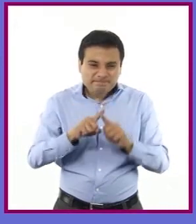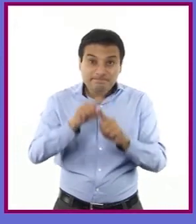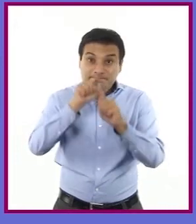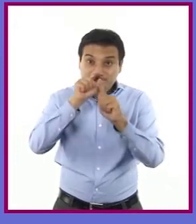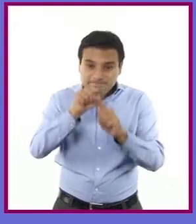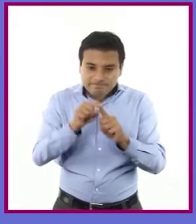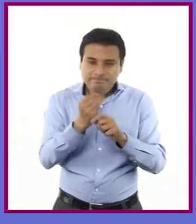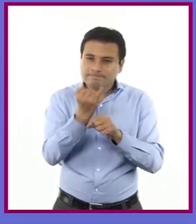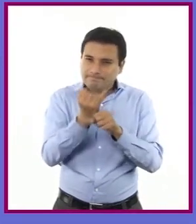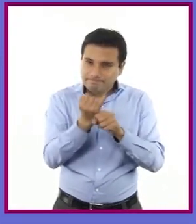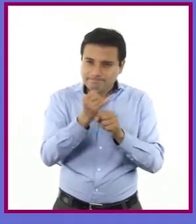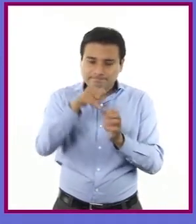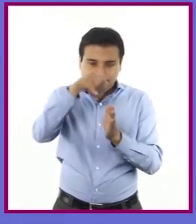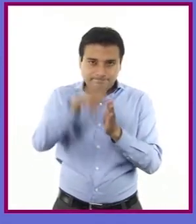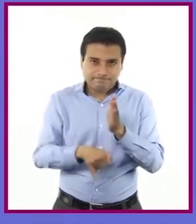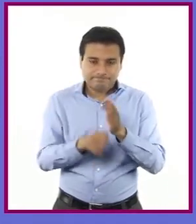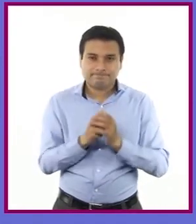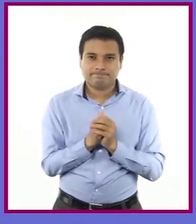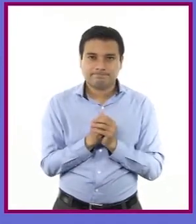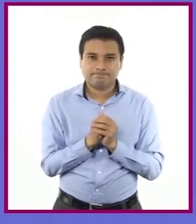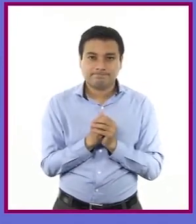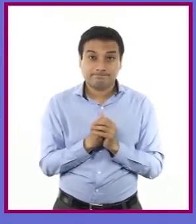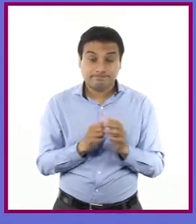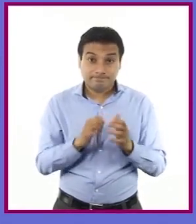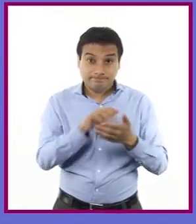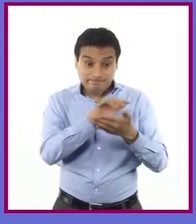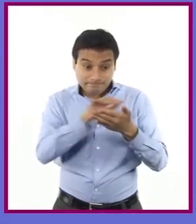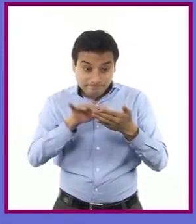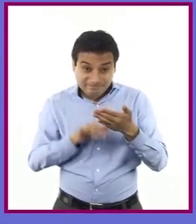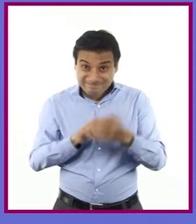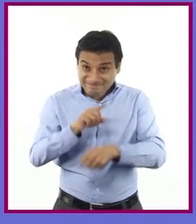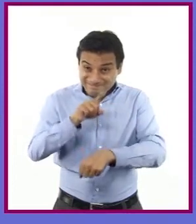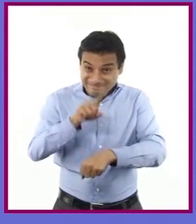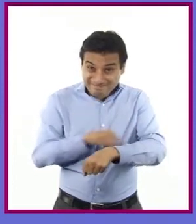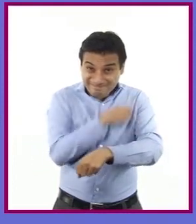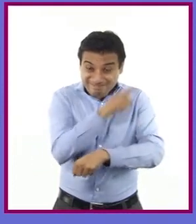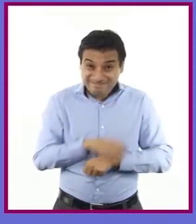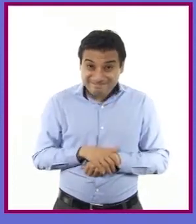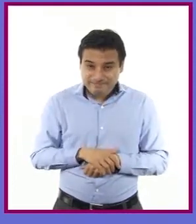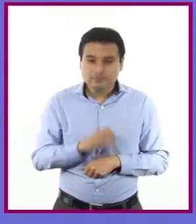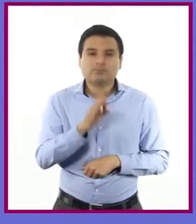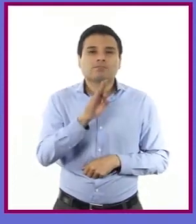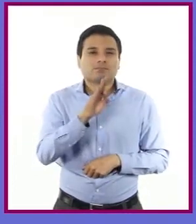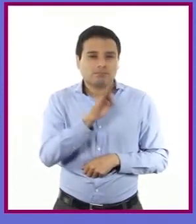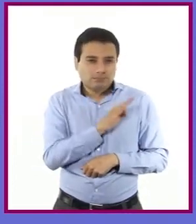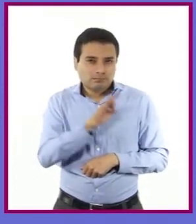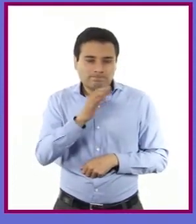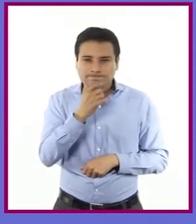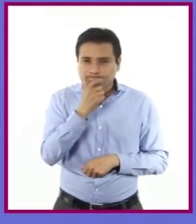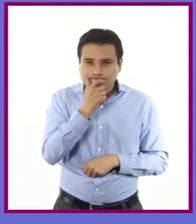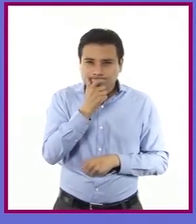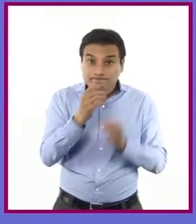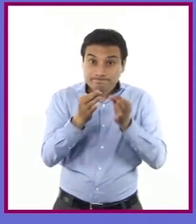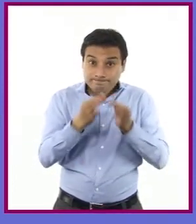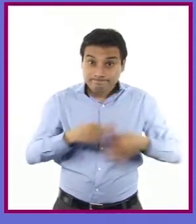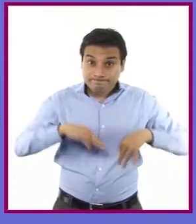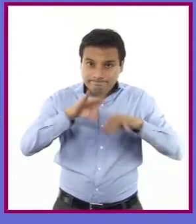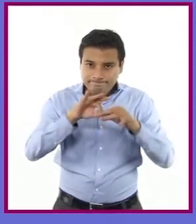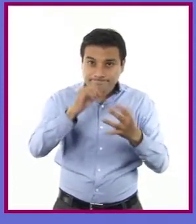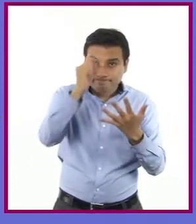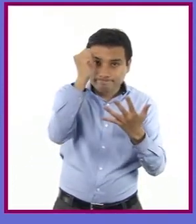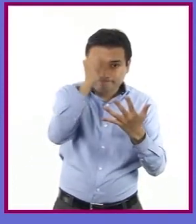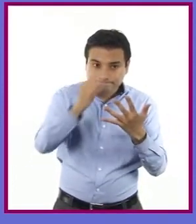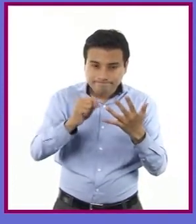texto. Si el texto es demasiado largo, se pueden releer solo las partes que más han llamado la